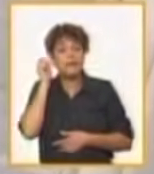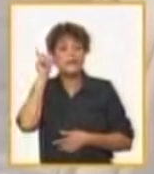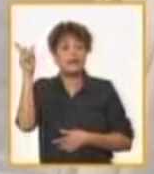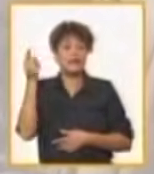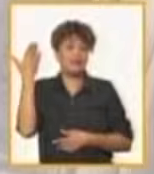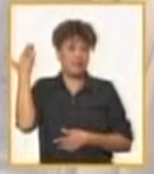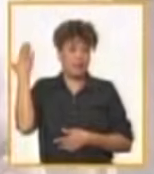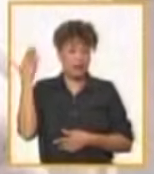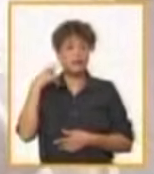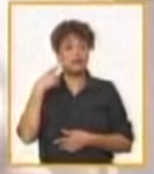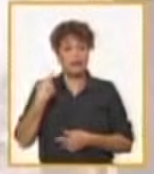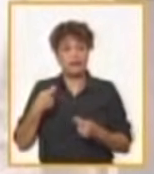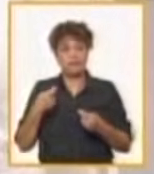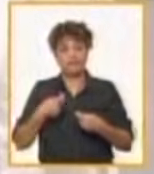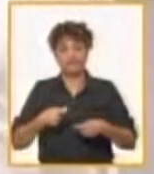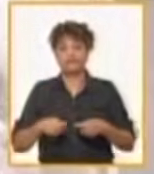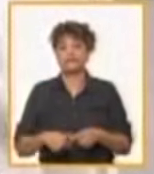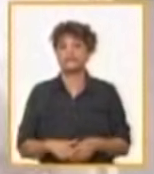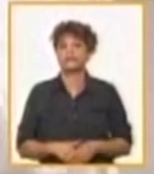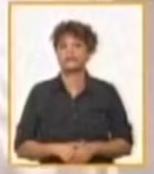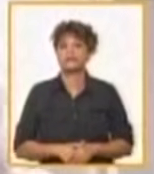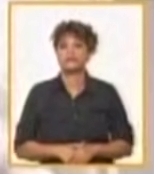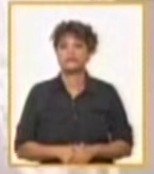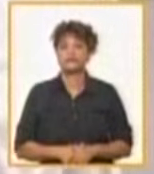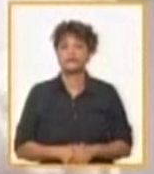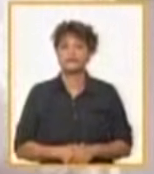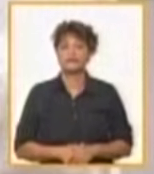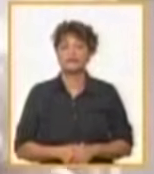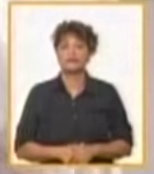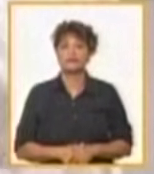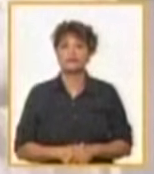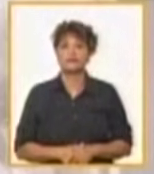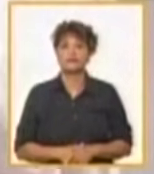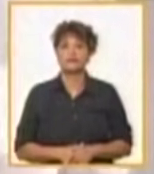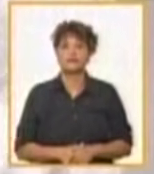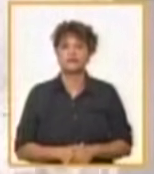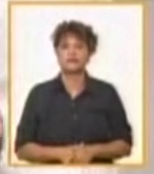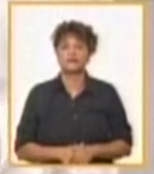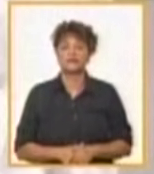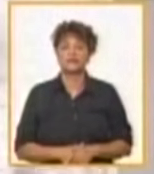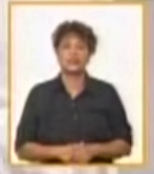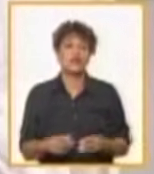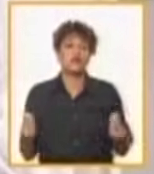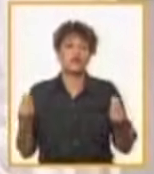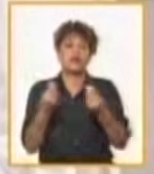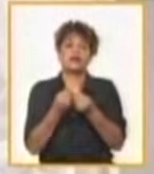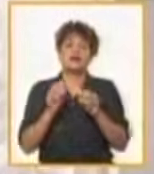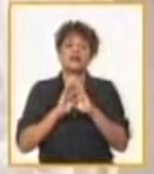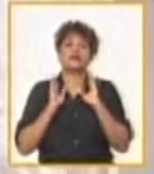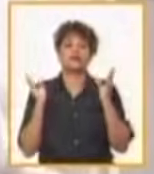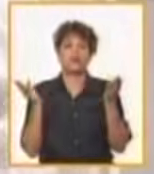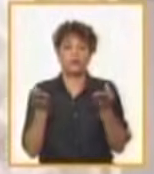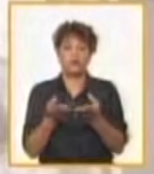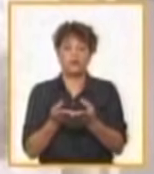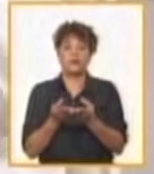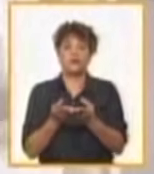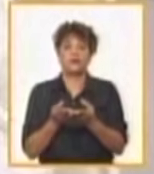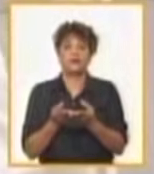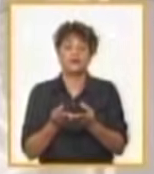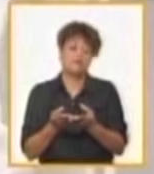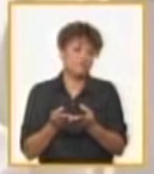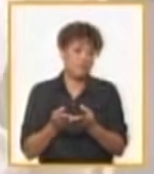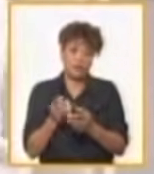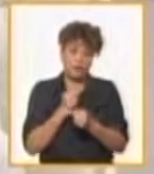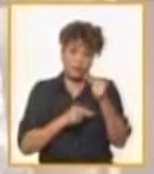que rebasa el marco de lo intelectual y lo artístico. Es la unidad de todos. Esa, bueno, y yo creo